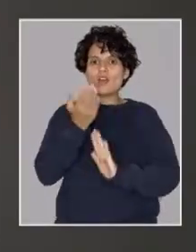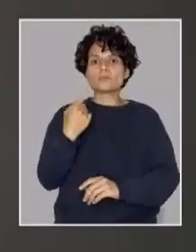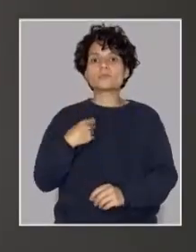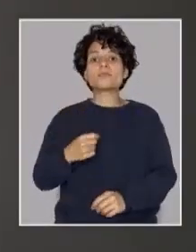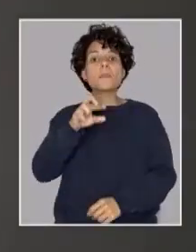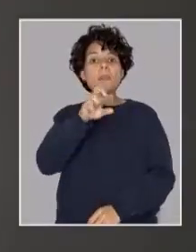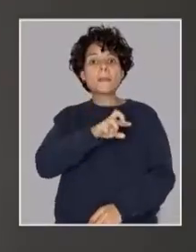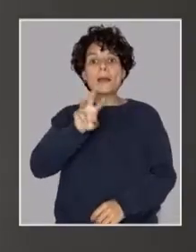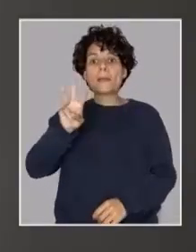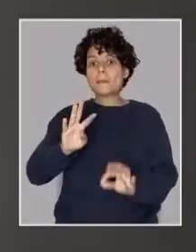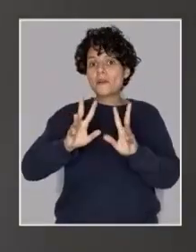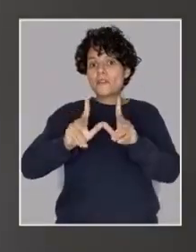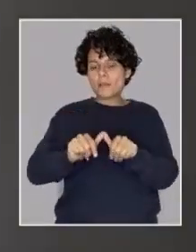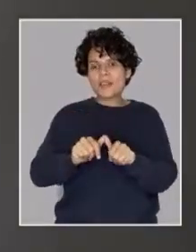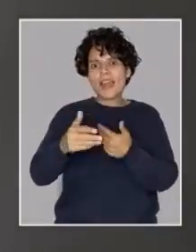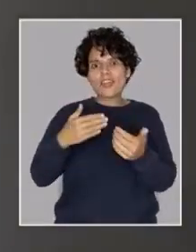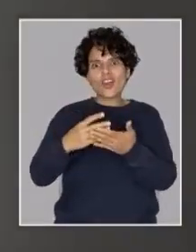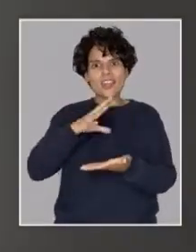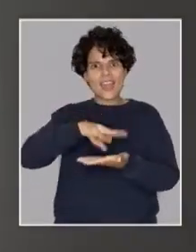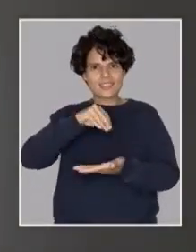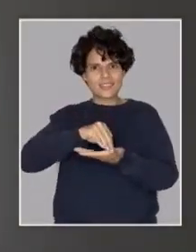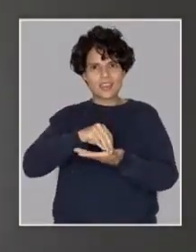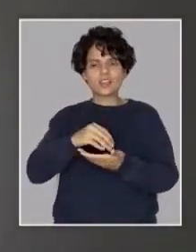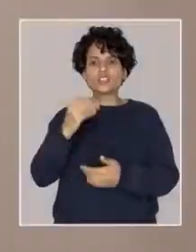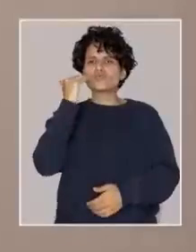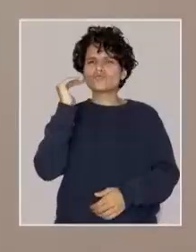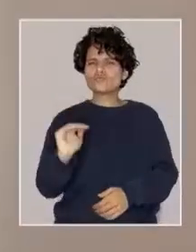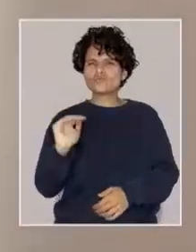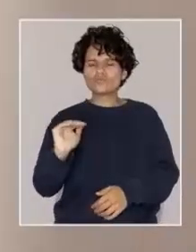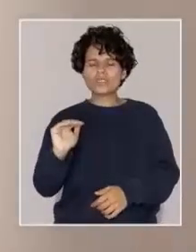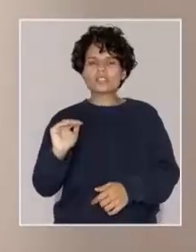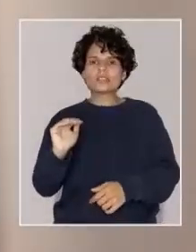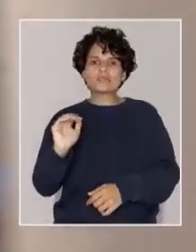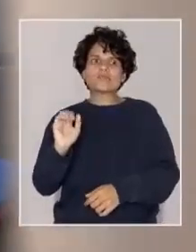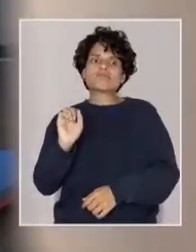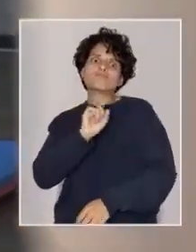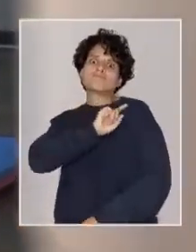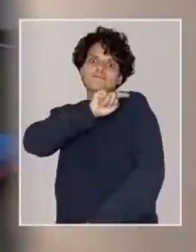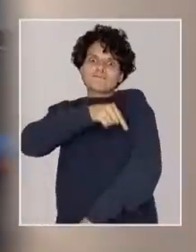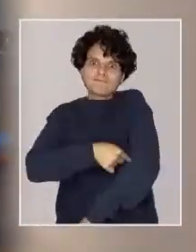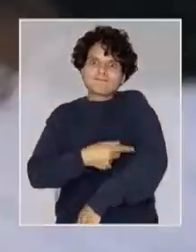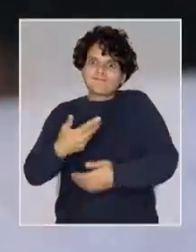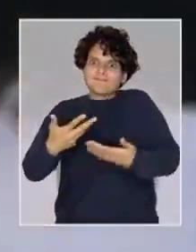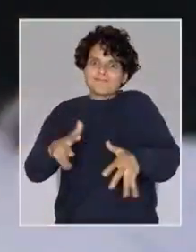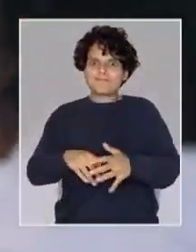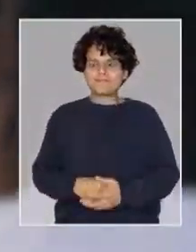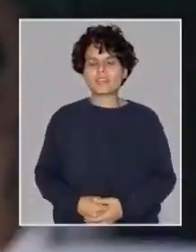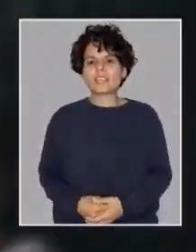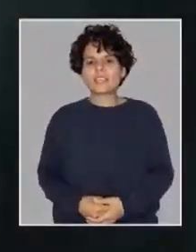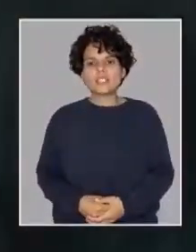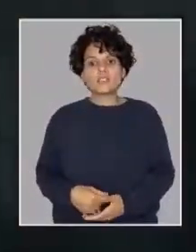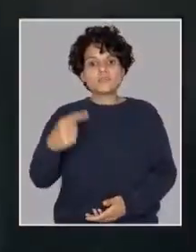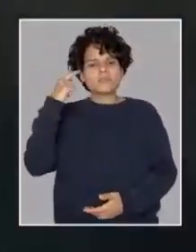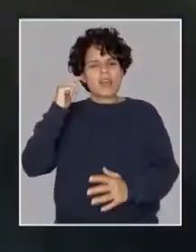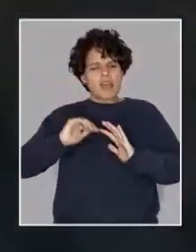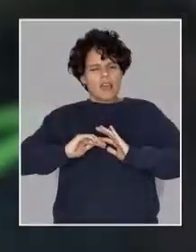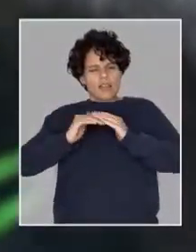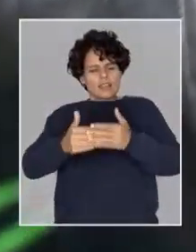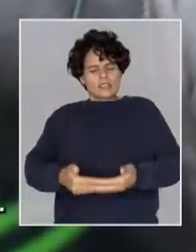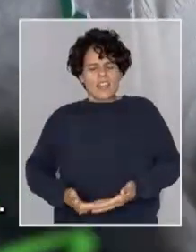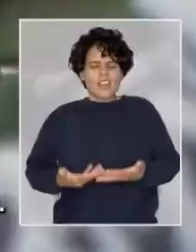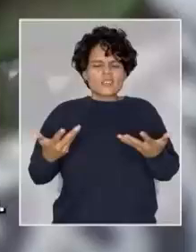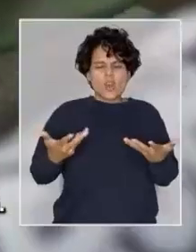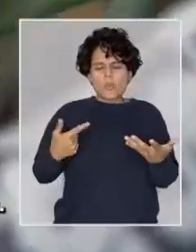materna y paterna es ariqueña. Yo me vine muy chiquitita. Pensé cuando estaba embarazada que también tenía que reivindicar parte